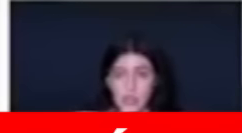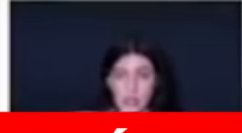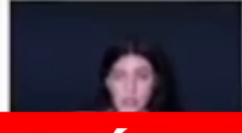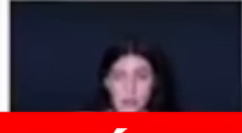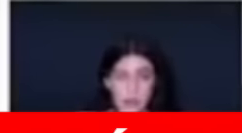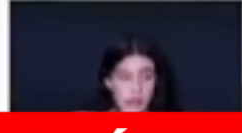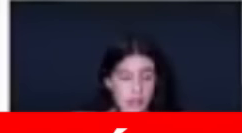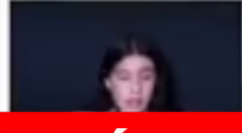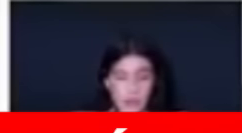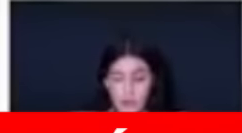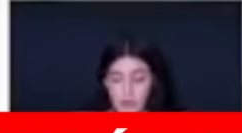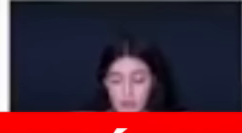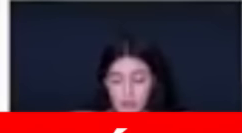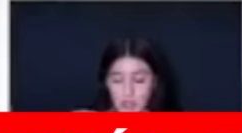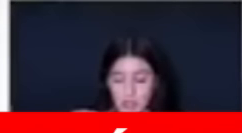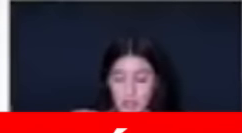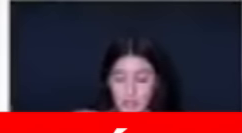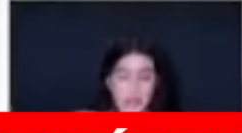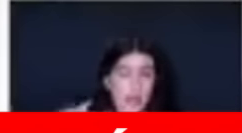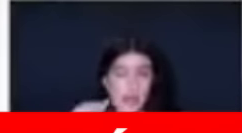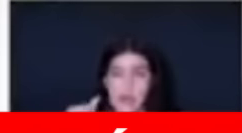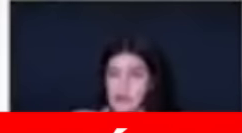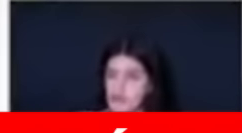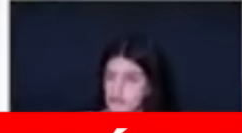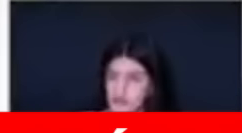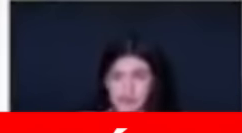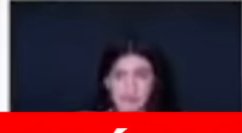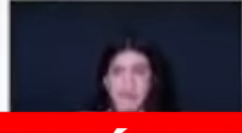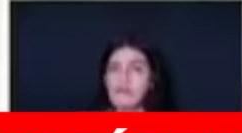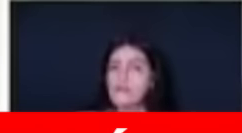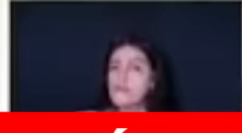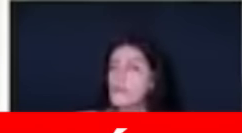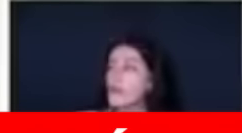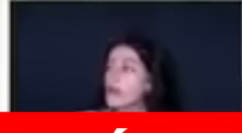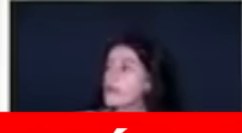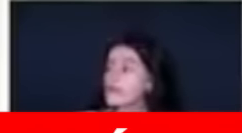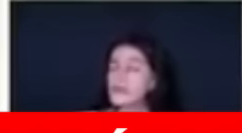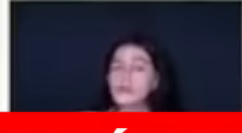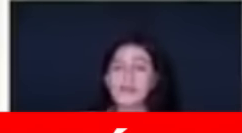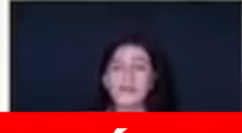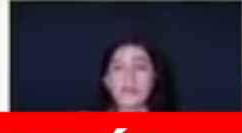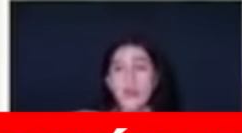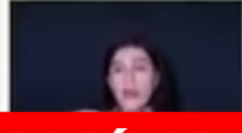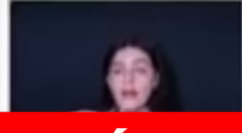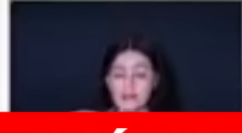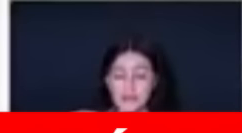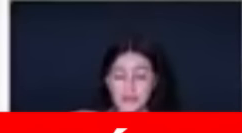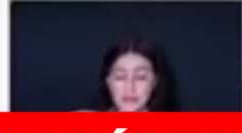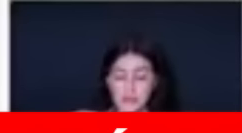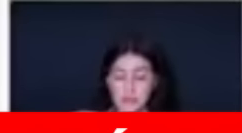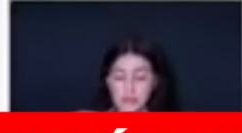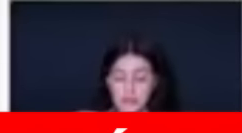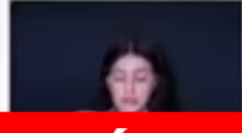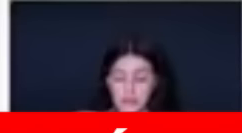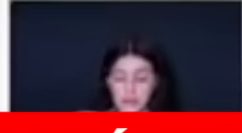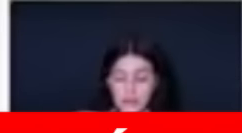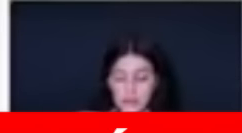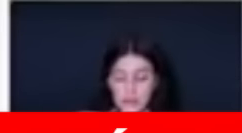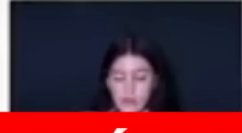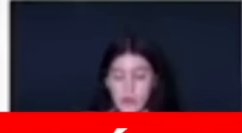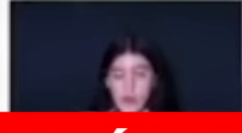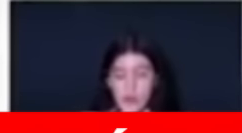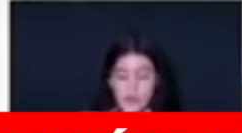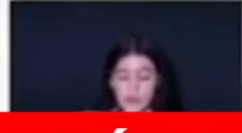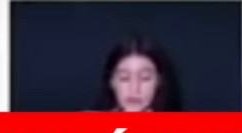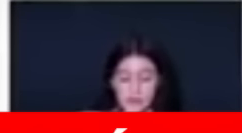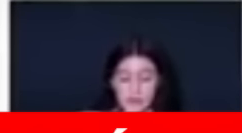cártel gobernó y sigue gobernando con la impunidad que el gobernante le garantizó, uno por